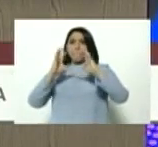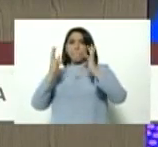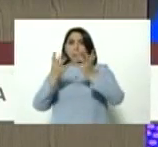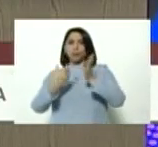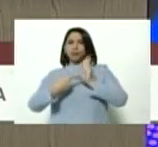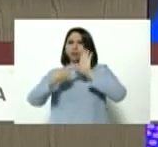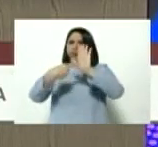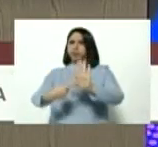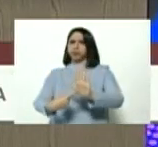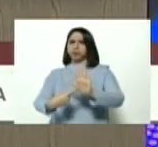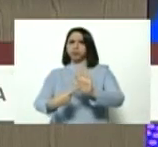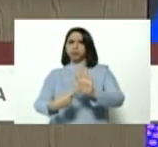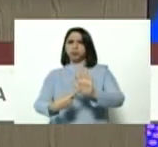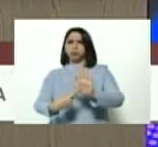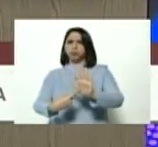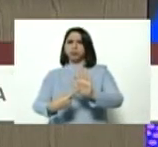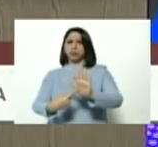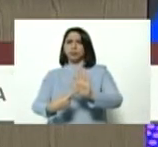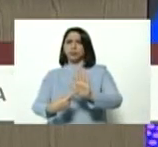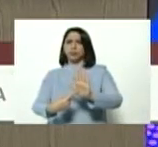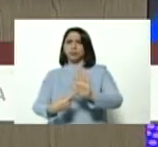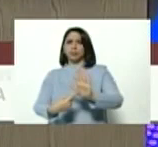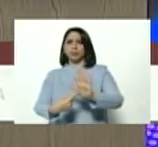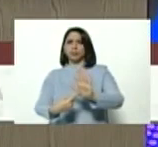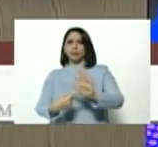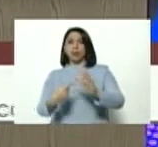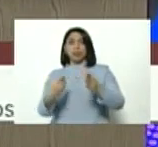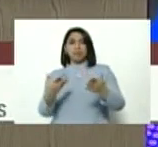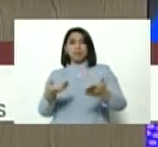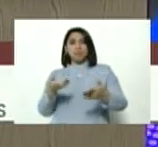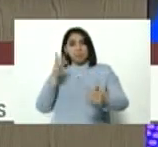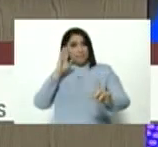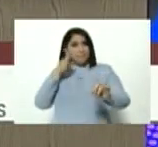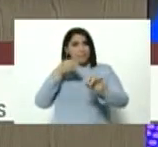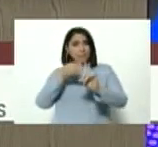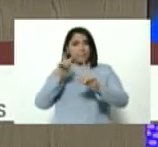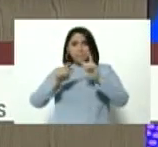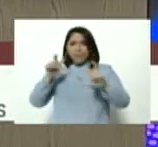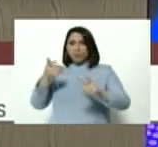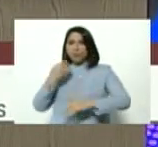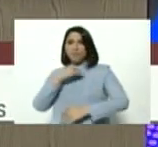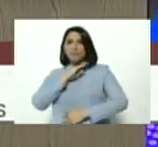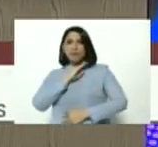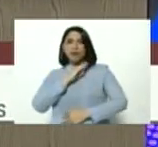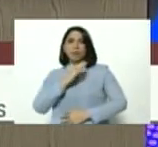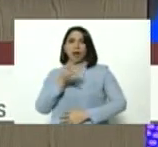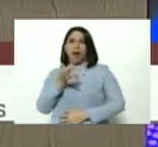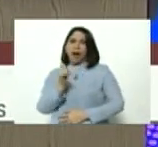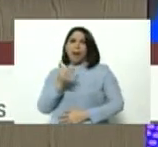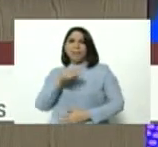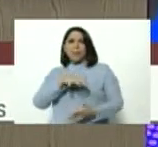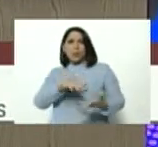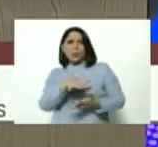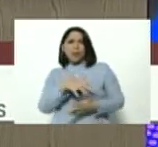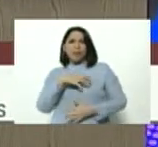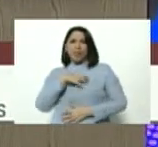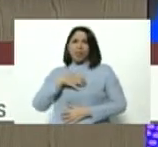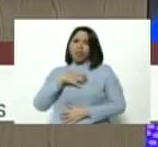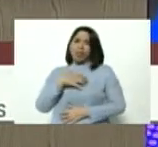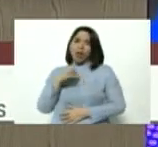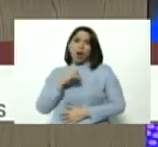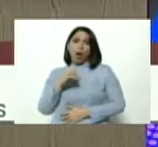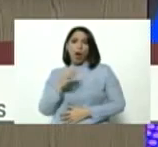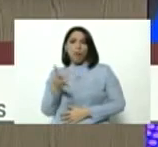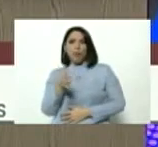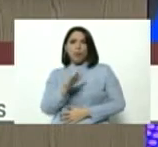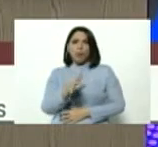demostrado que son muy útiles y sobre todo nos permiten abordar los pacientes cuando están en una situación o asintomático o con síntomas